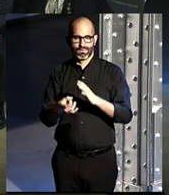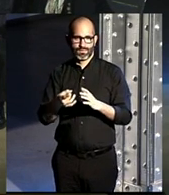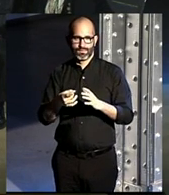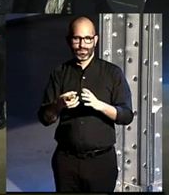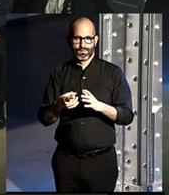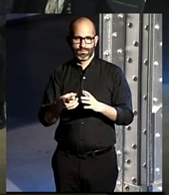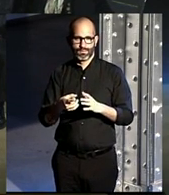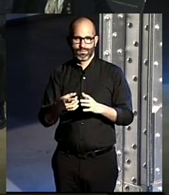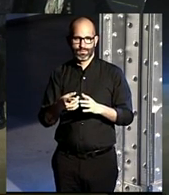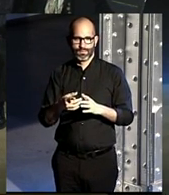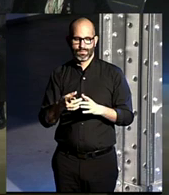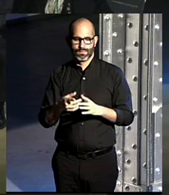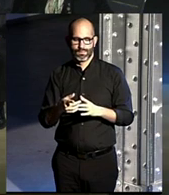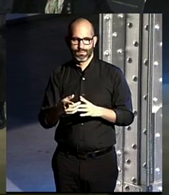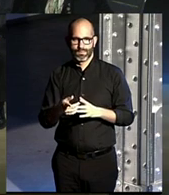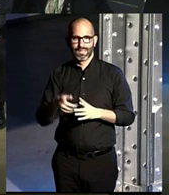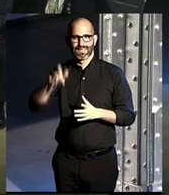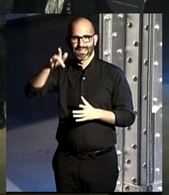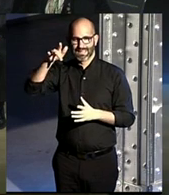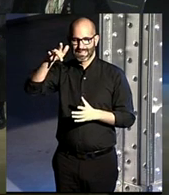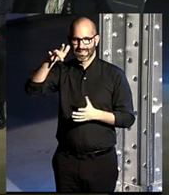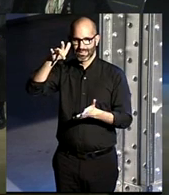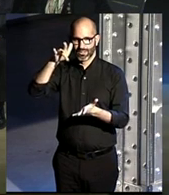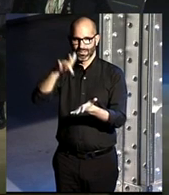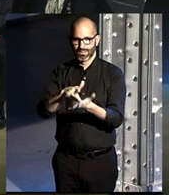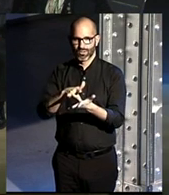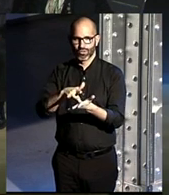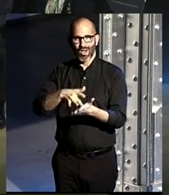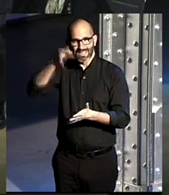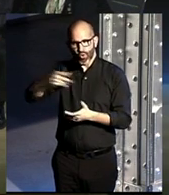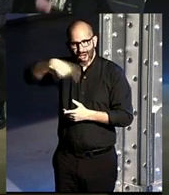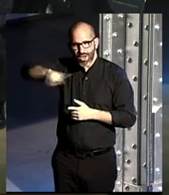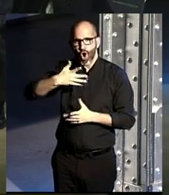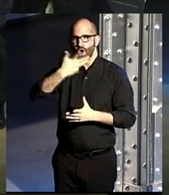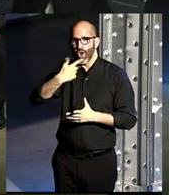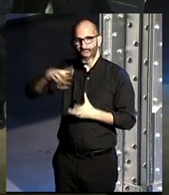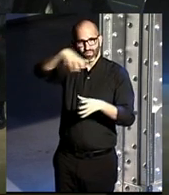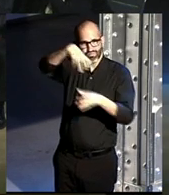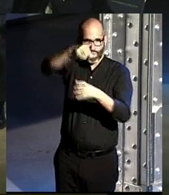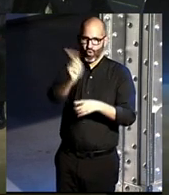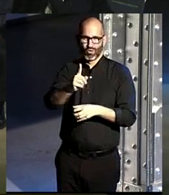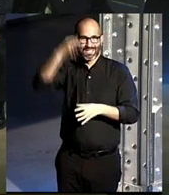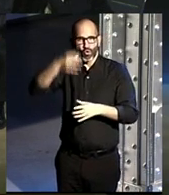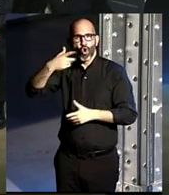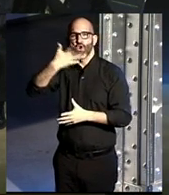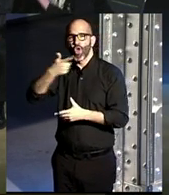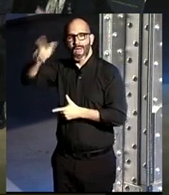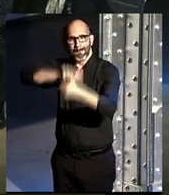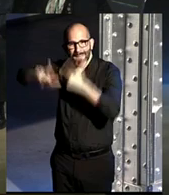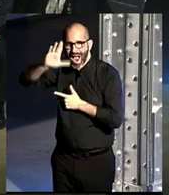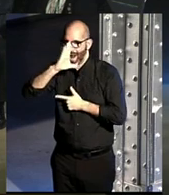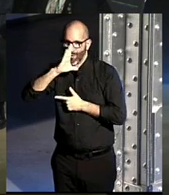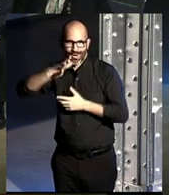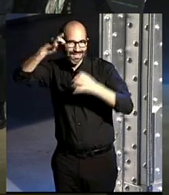mundo, en el mundo entero se conoce la existencia de Verne, el nombre, sin saber lo que ha escrito, por qué, el